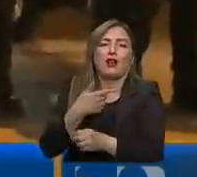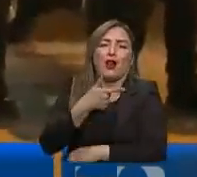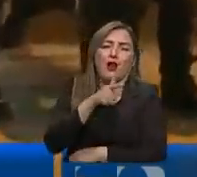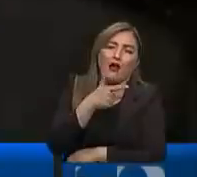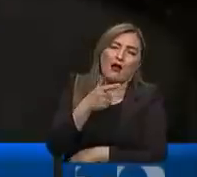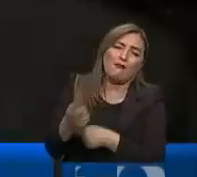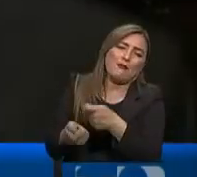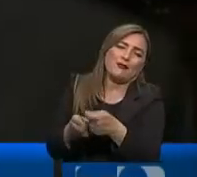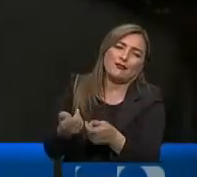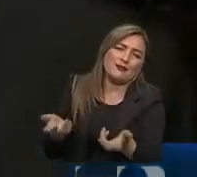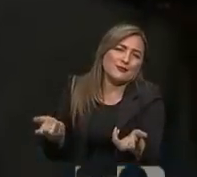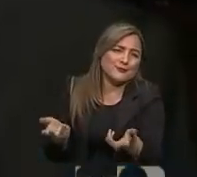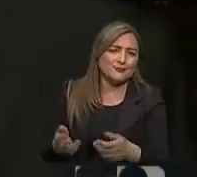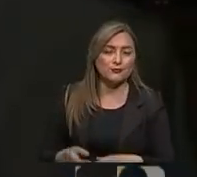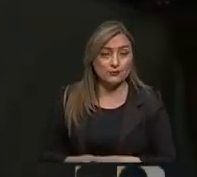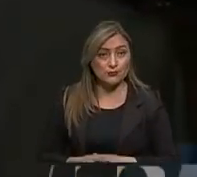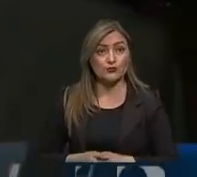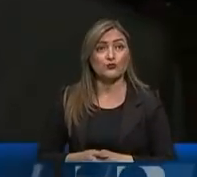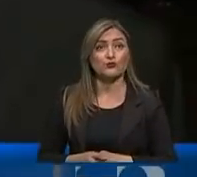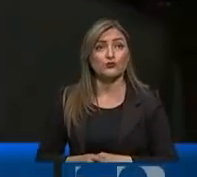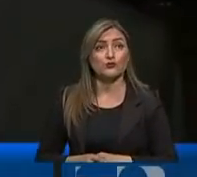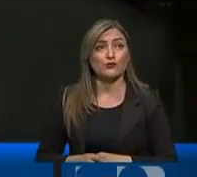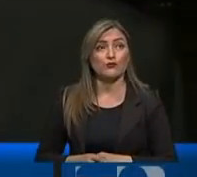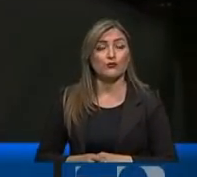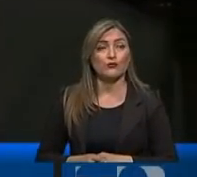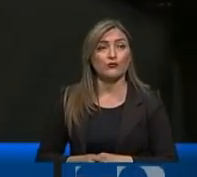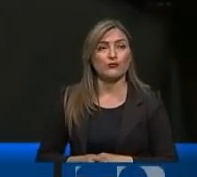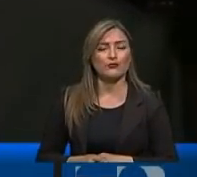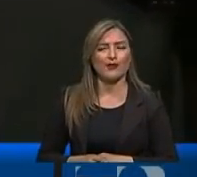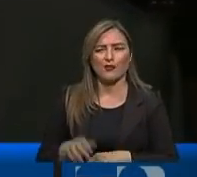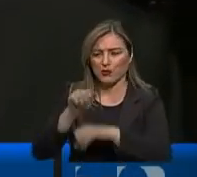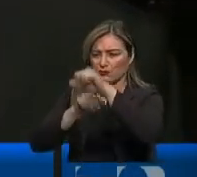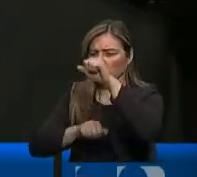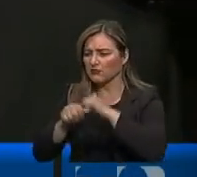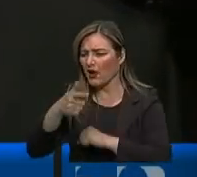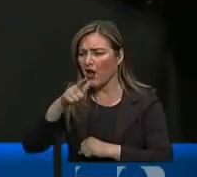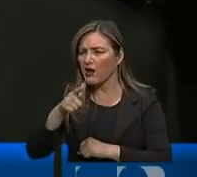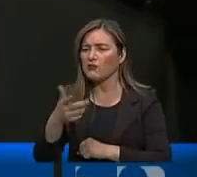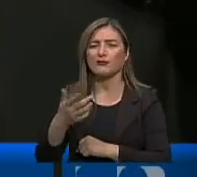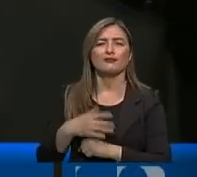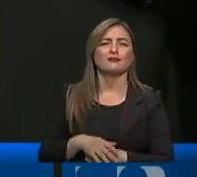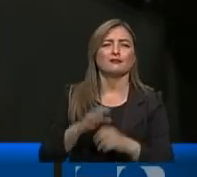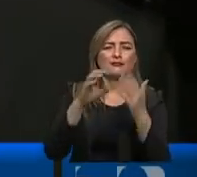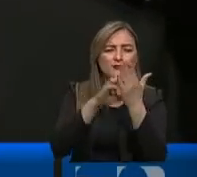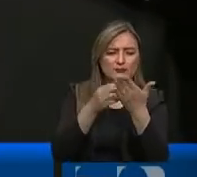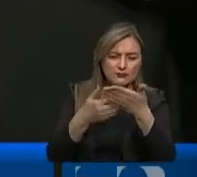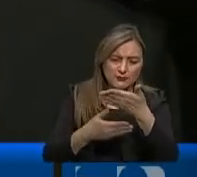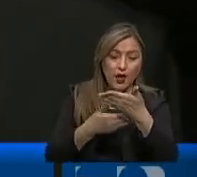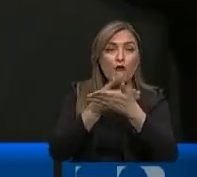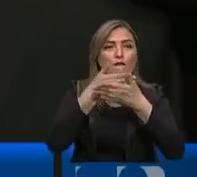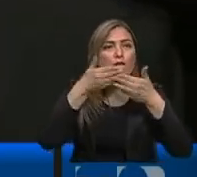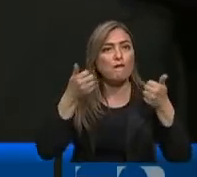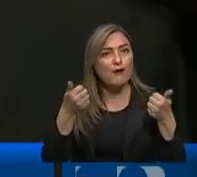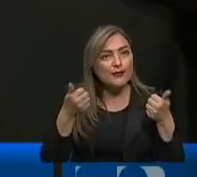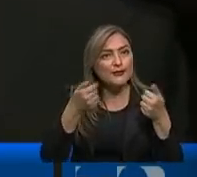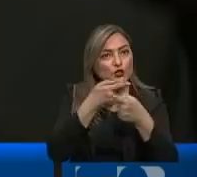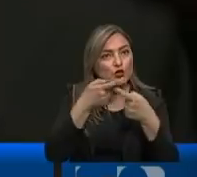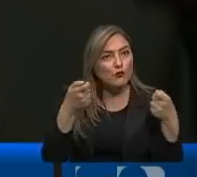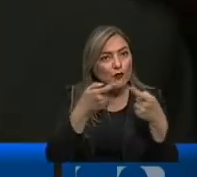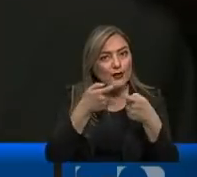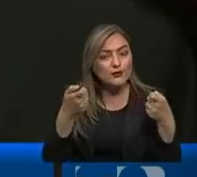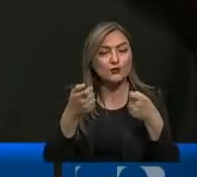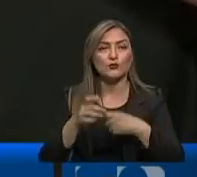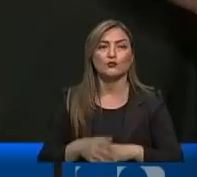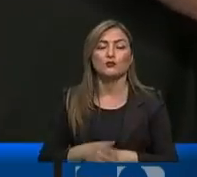de licor. Se le encontró, en este caso, licor, en este caso, adulterado en ciertas licorerías,